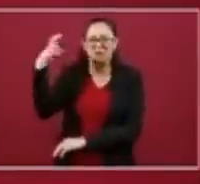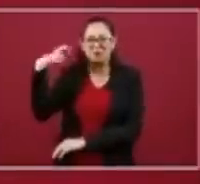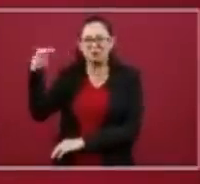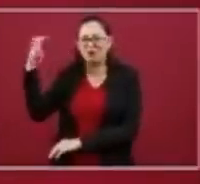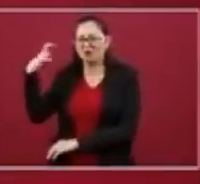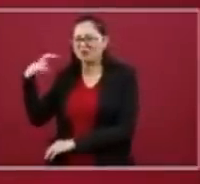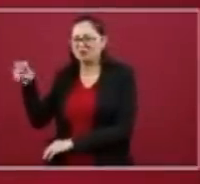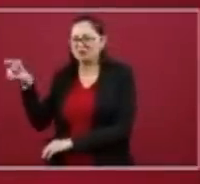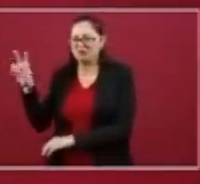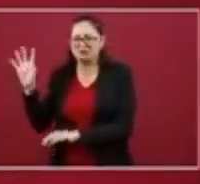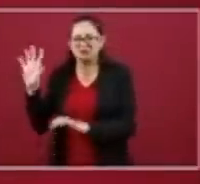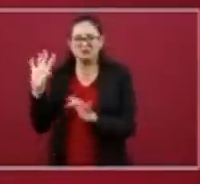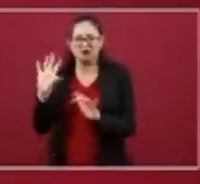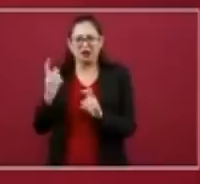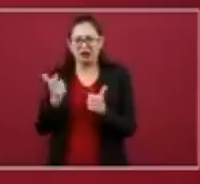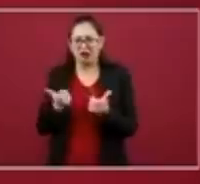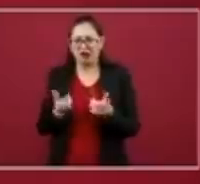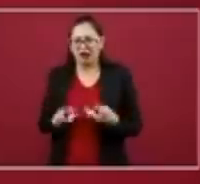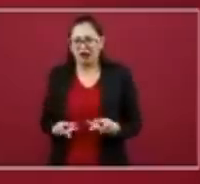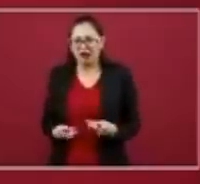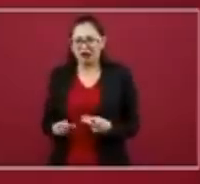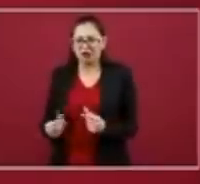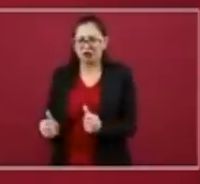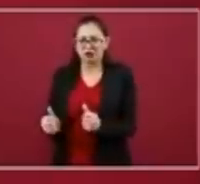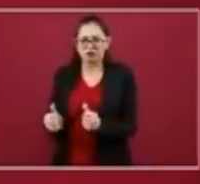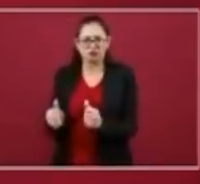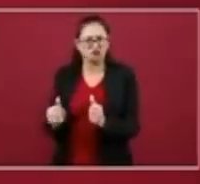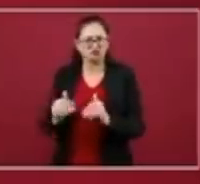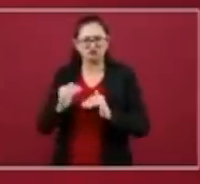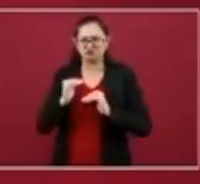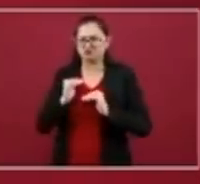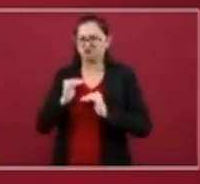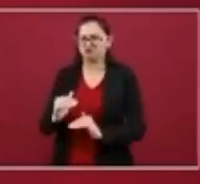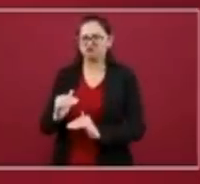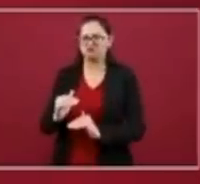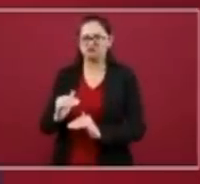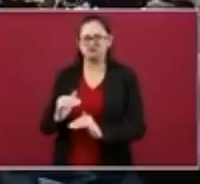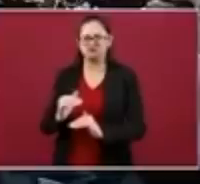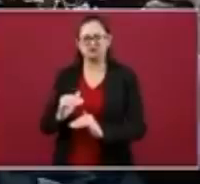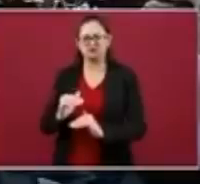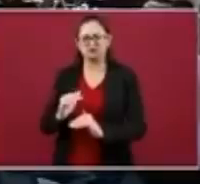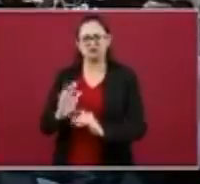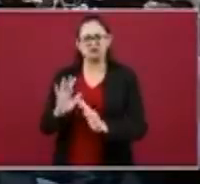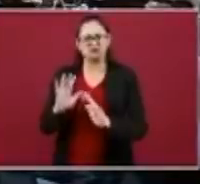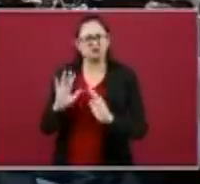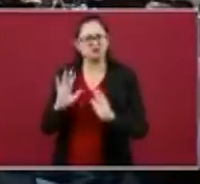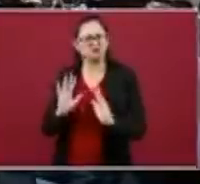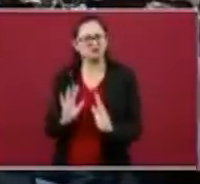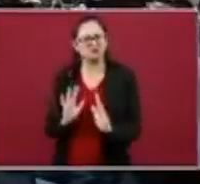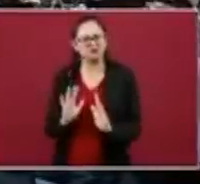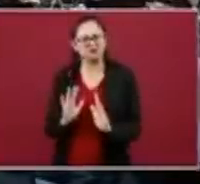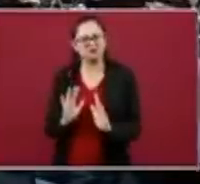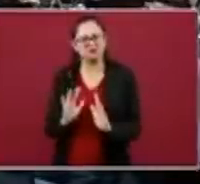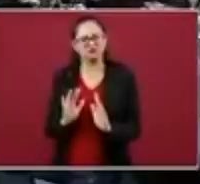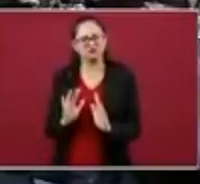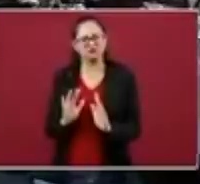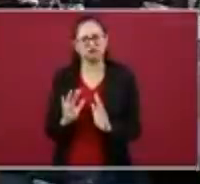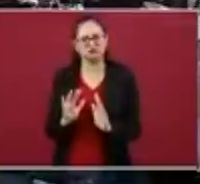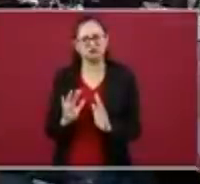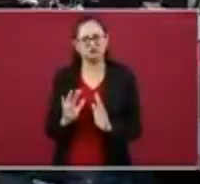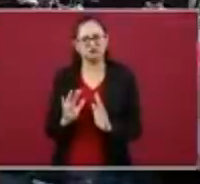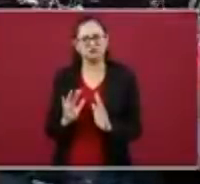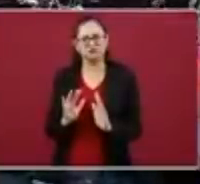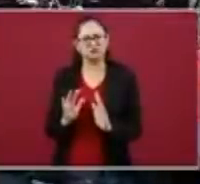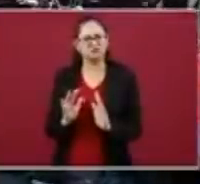los viáticos van ajustados. O sea, y